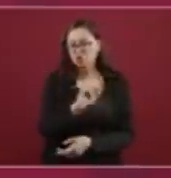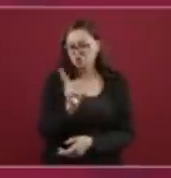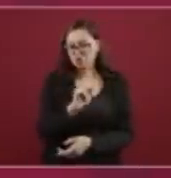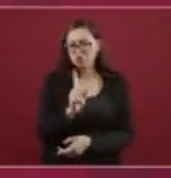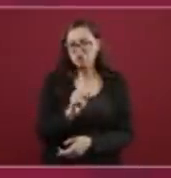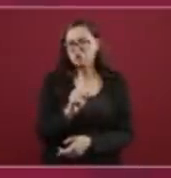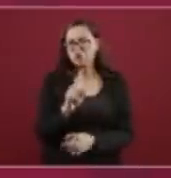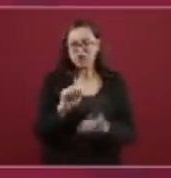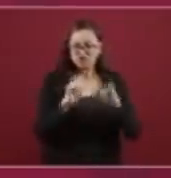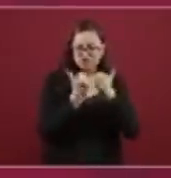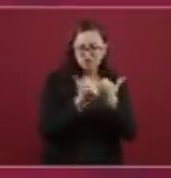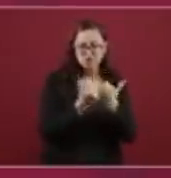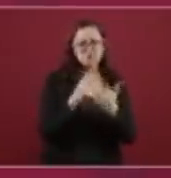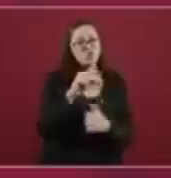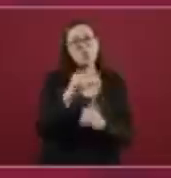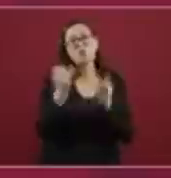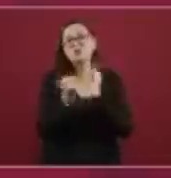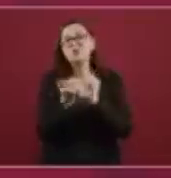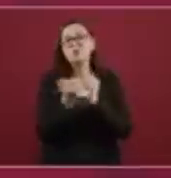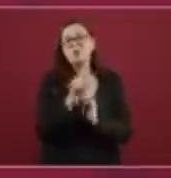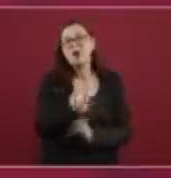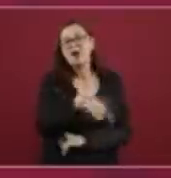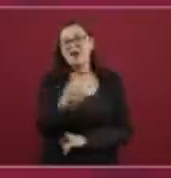sociales, civiles, no nos los dé